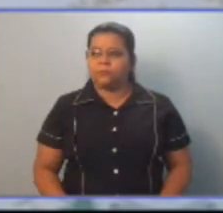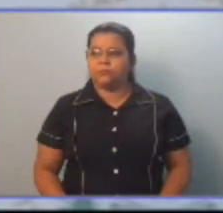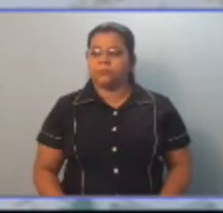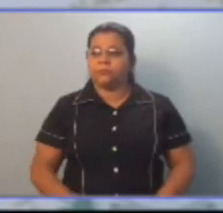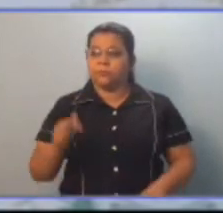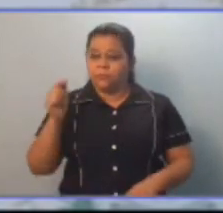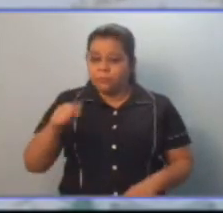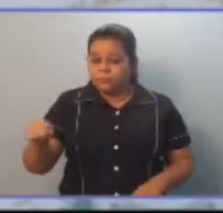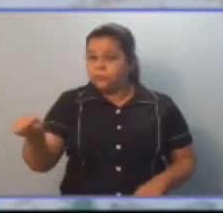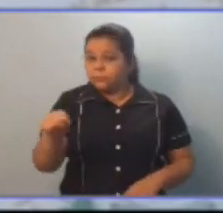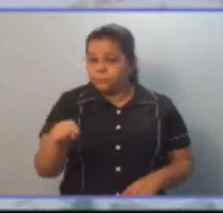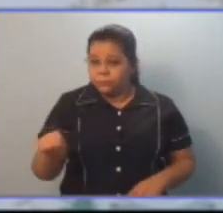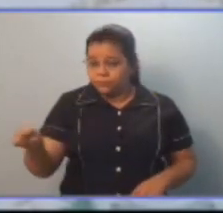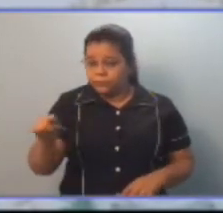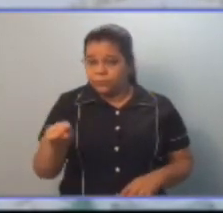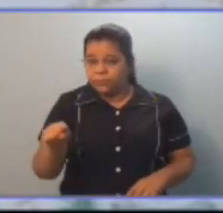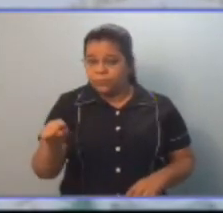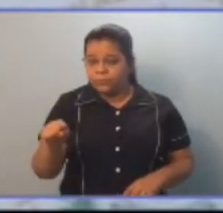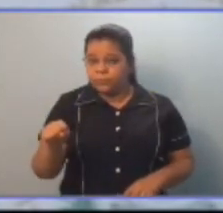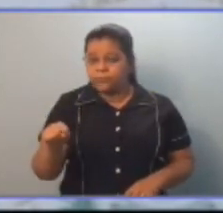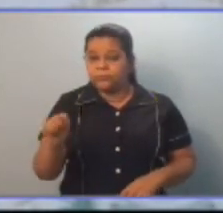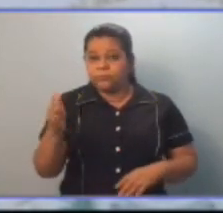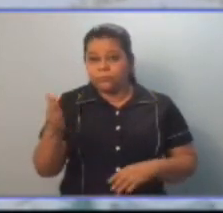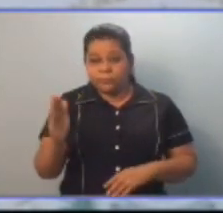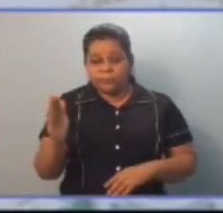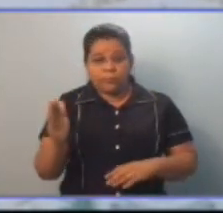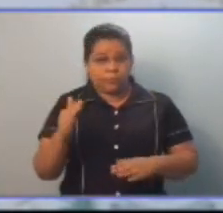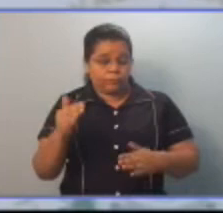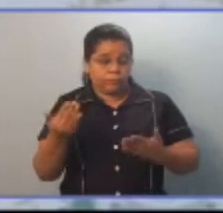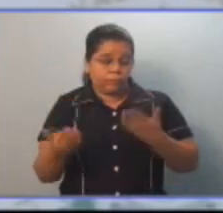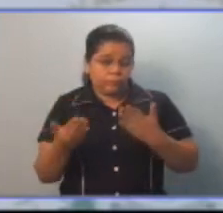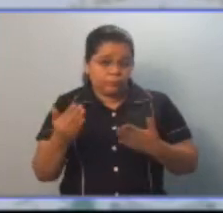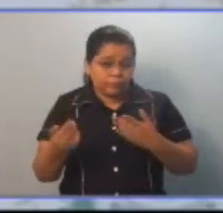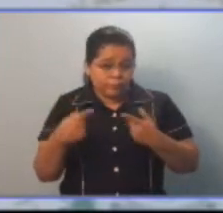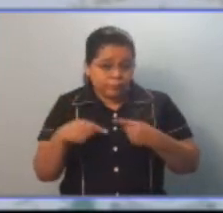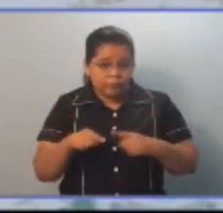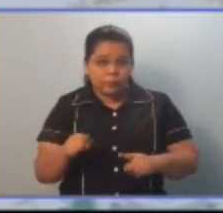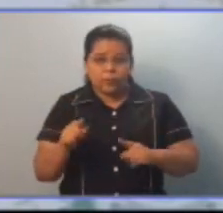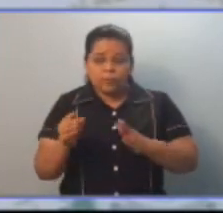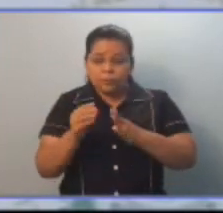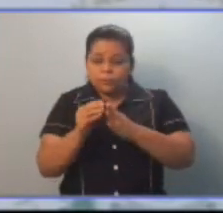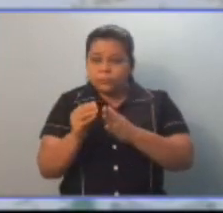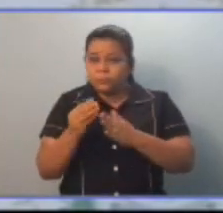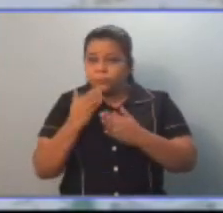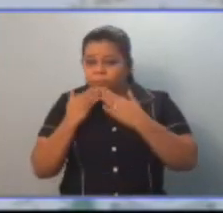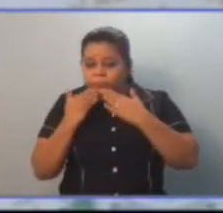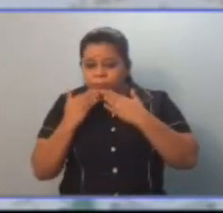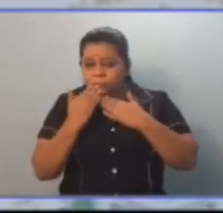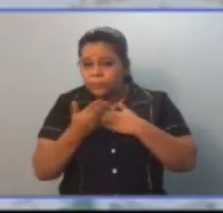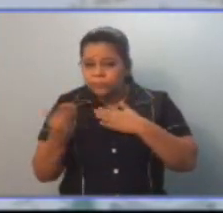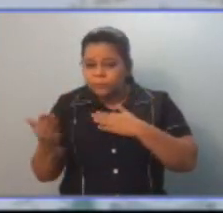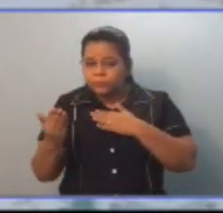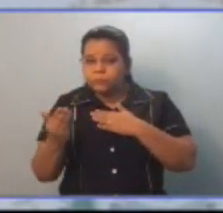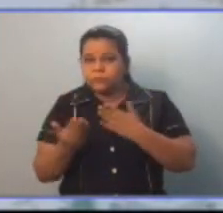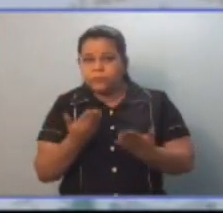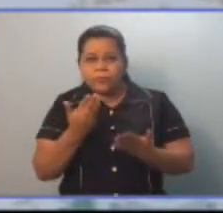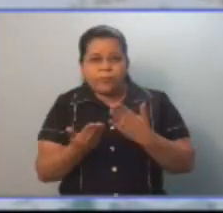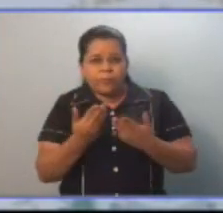para ellos que hacen uso de la interpretación, de darle contenido a la norma, y que si la norma no tiene